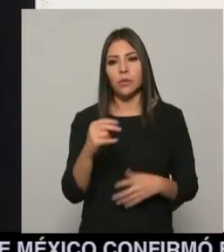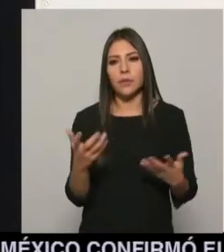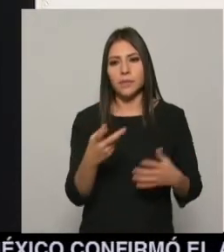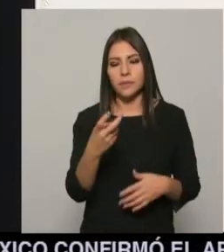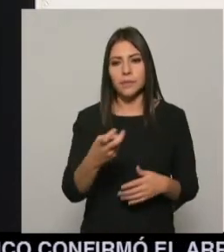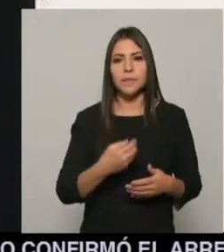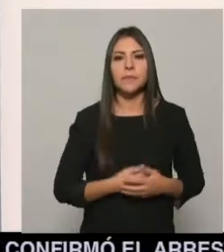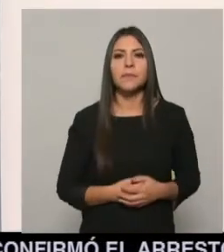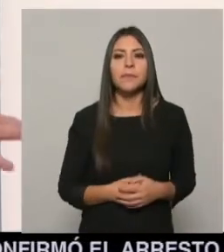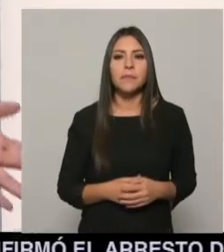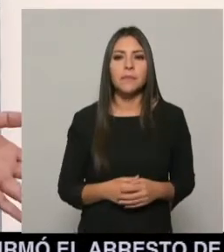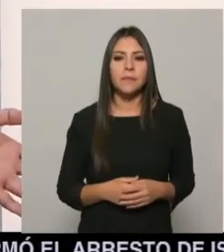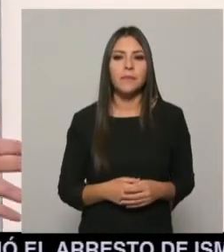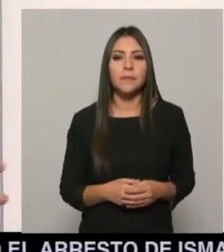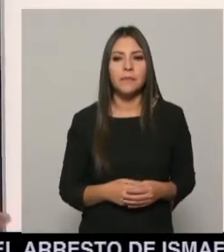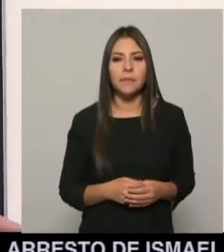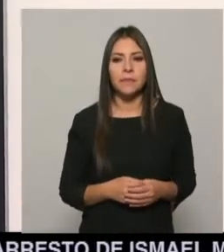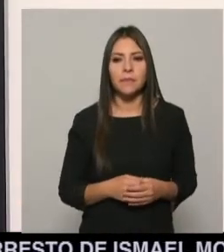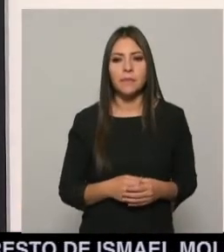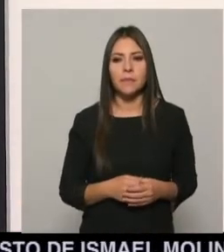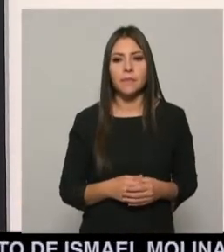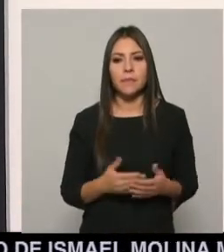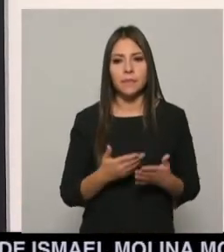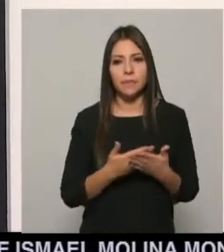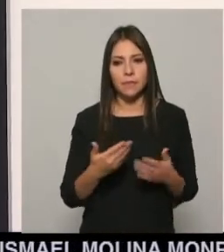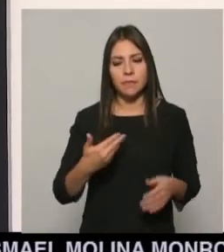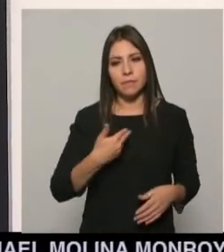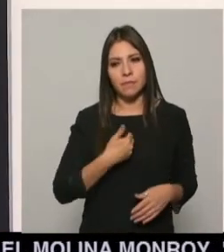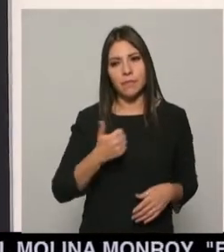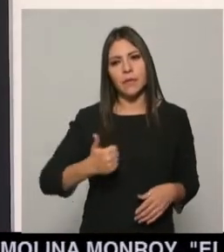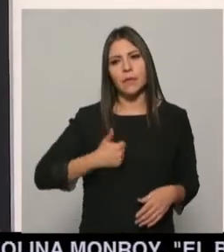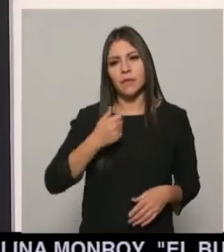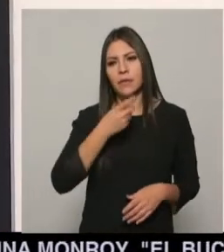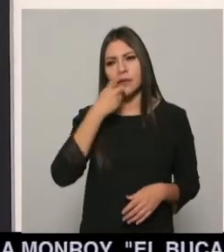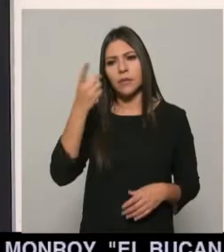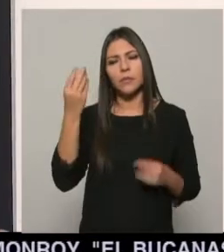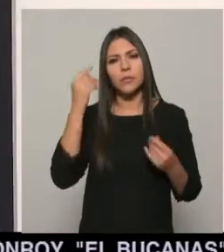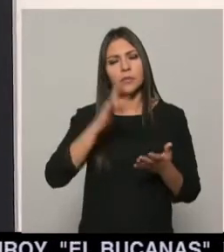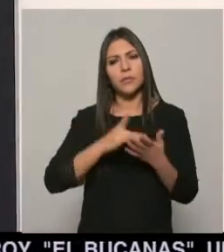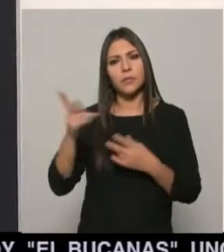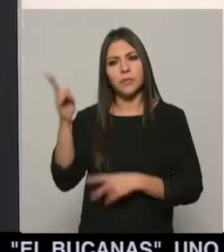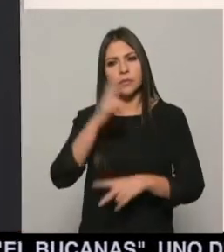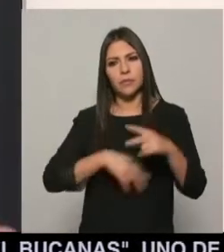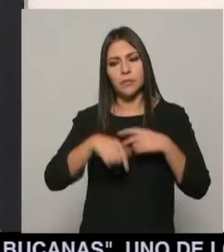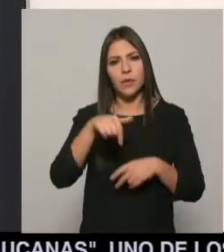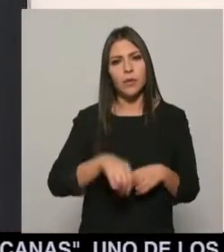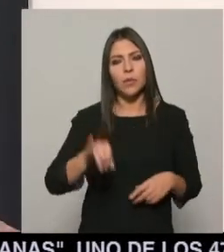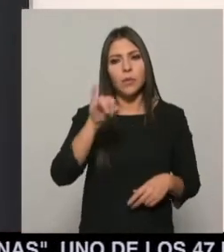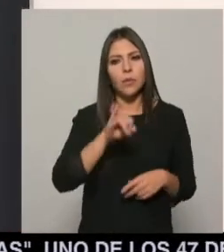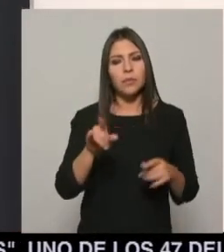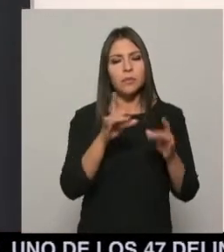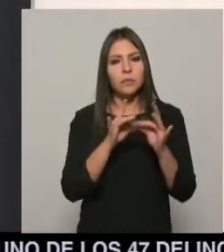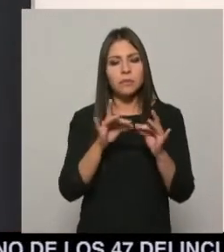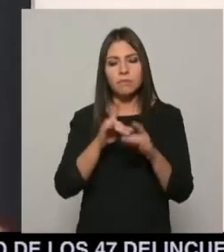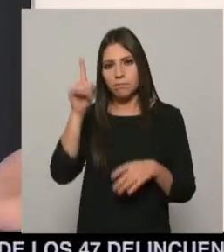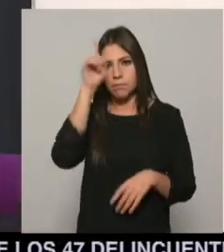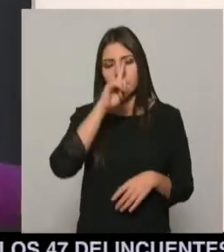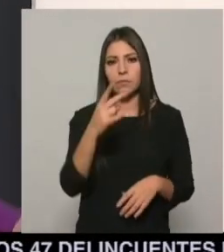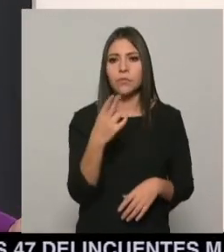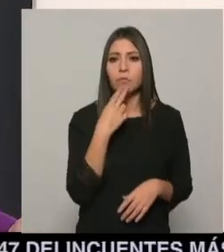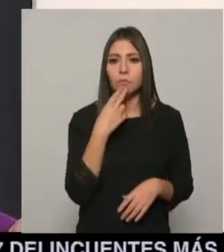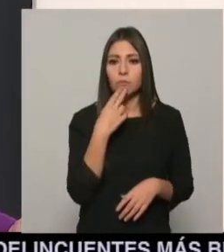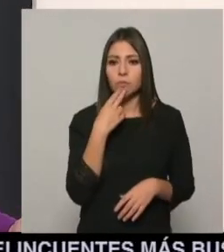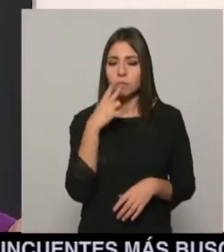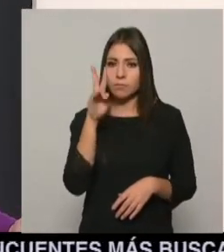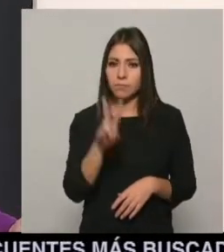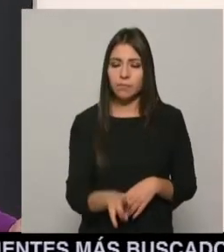situación. Oye, Jesús, yo la verdad aprovecho para agradecer también siempre tu presencia los jueves, muy útiles tus comentarios, tus recomendaciones. ¿Nos vemos